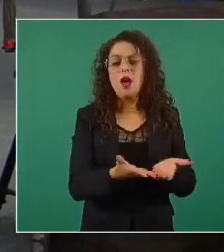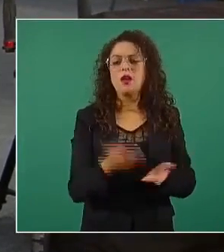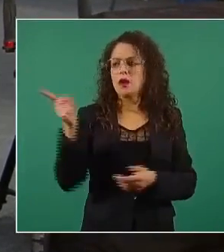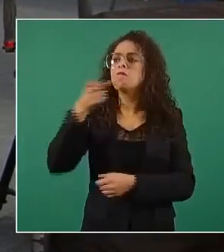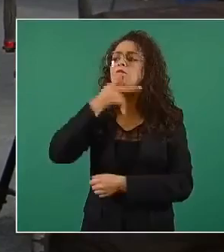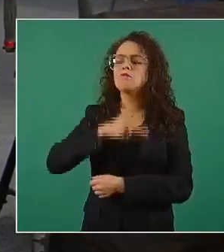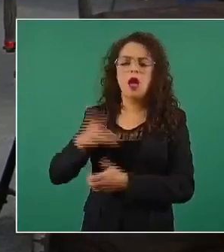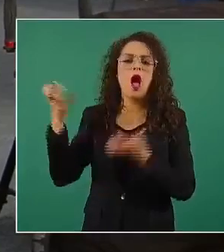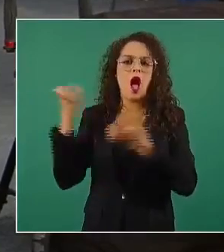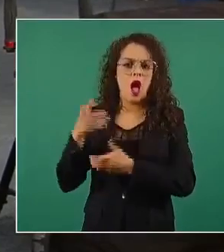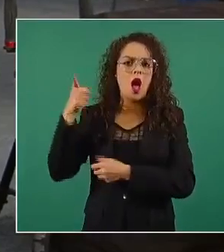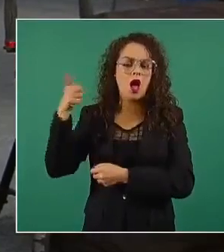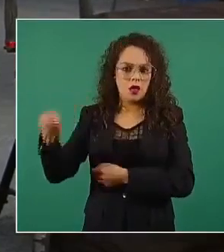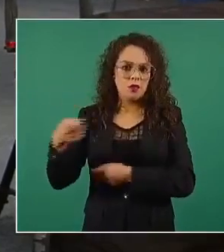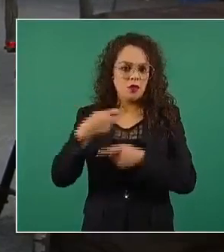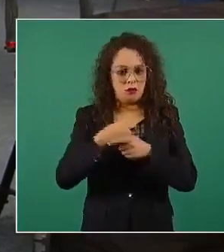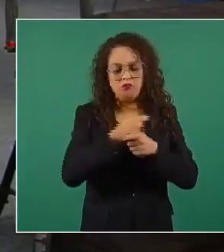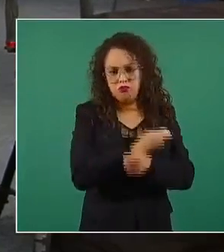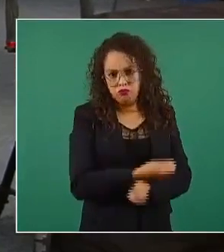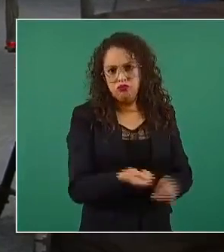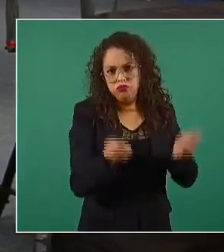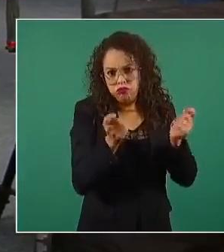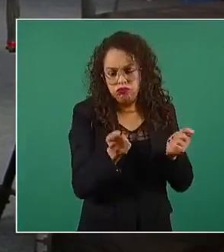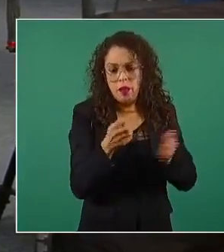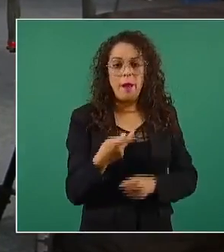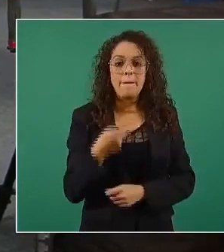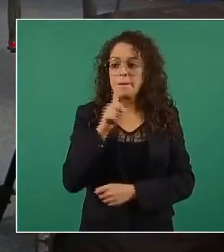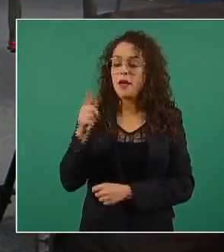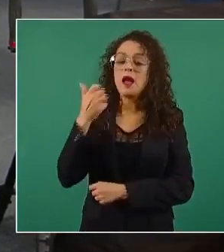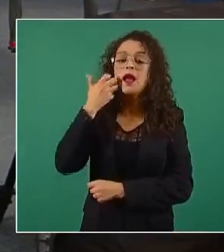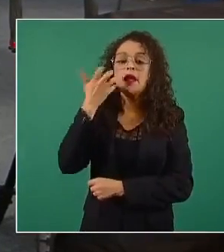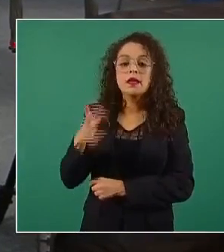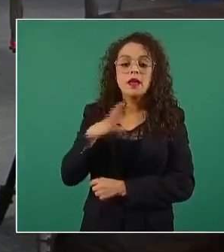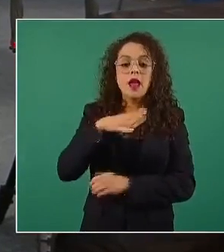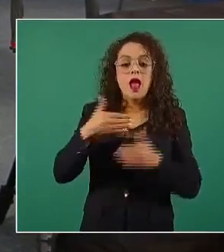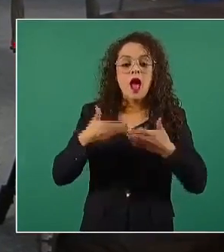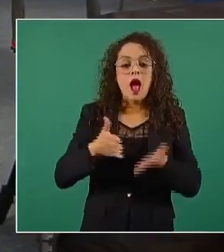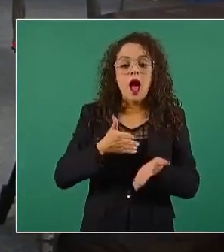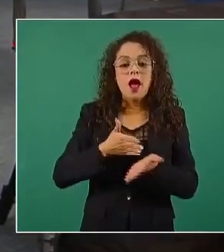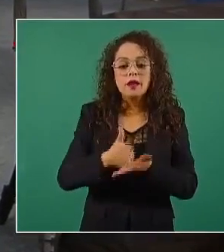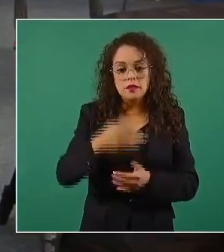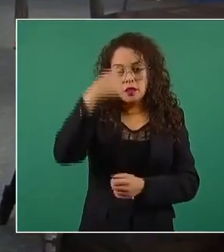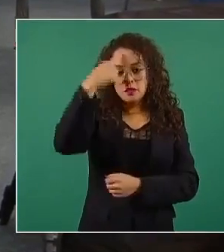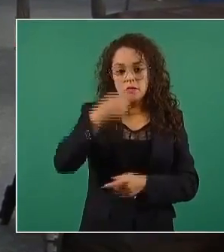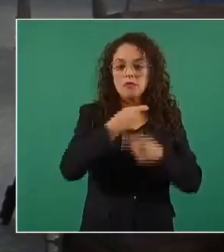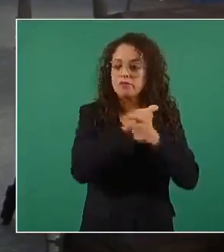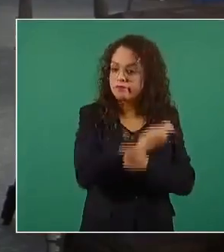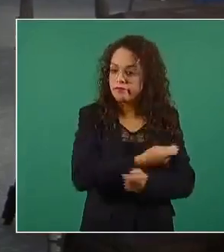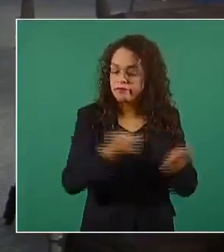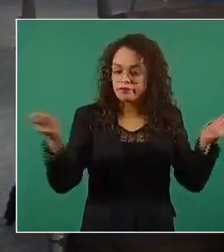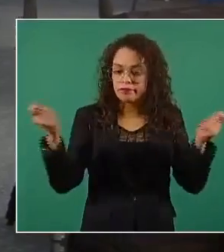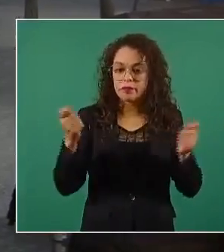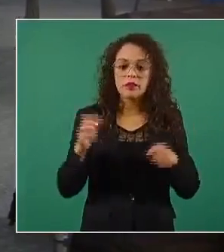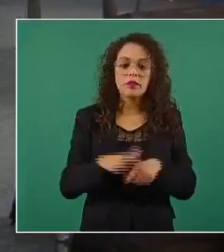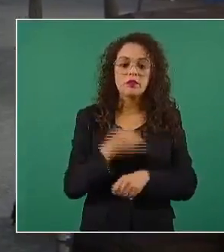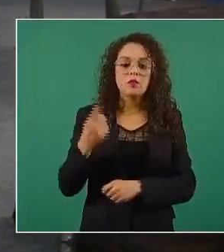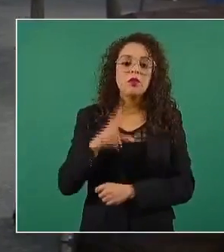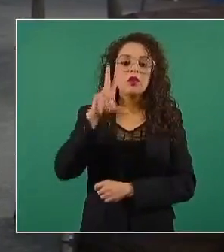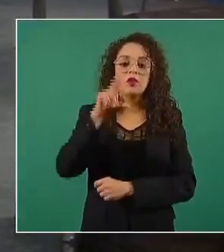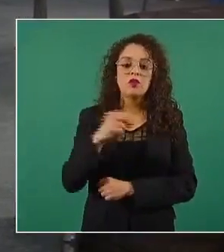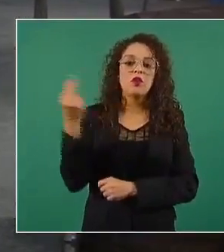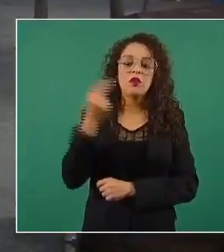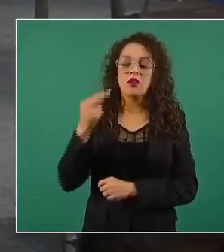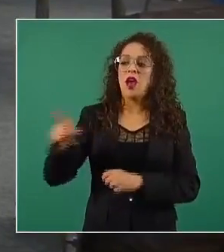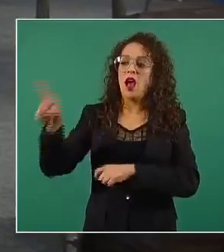pero ellos piden quizá tener acceso directo a la distribución para de esta forma no depender del monopolio de